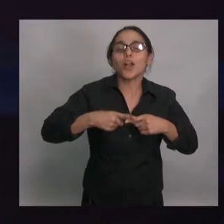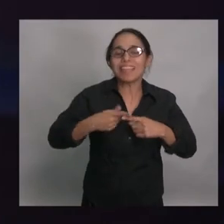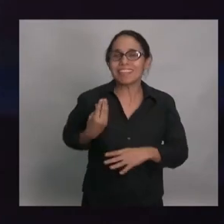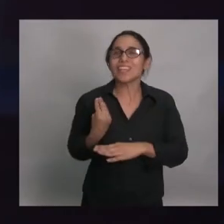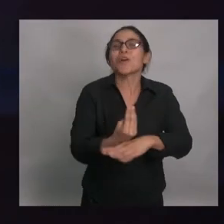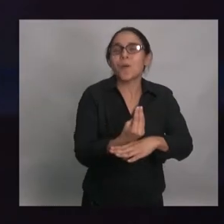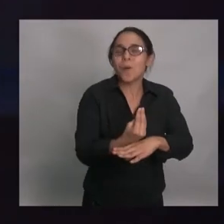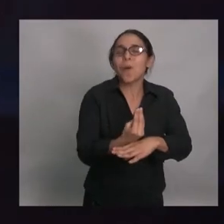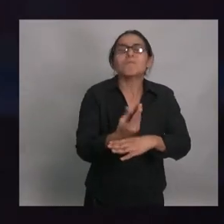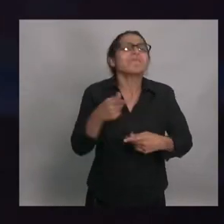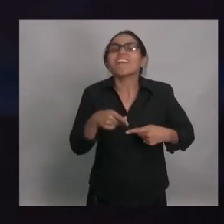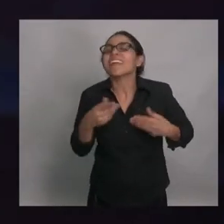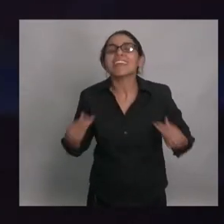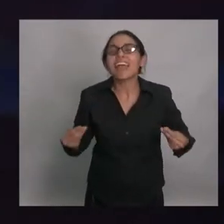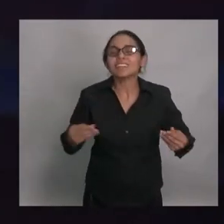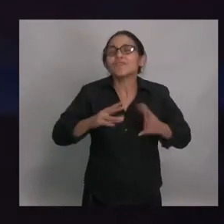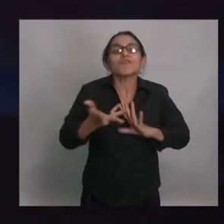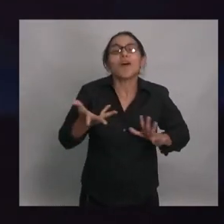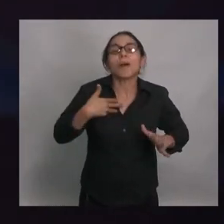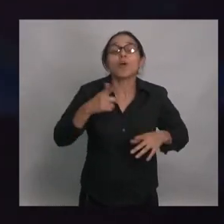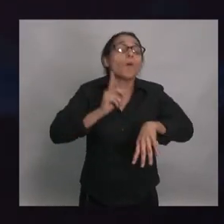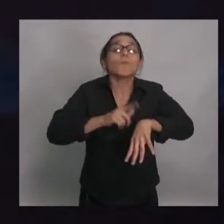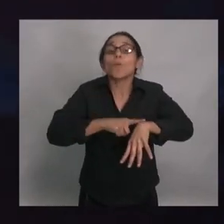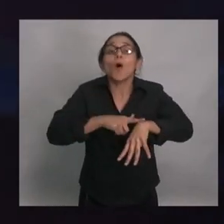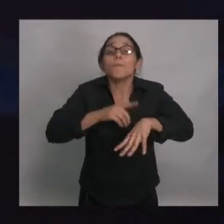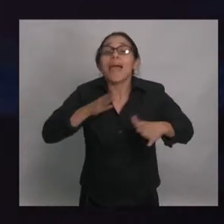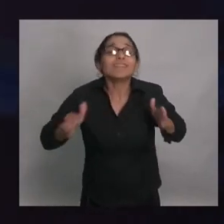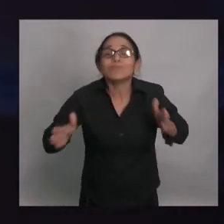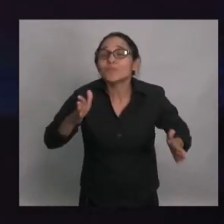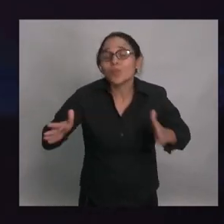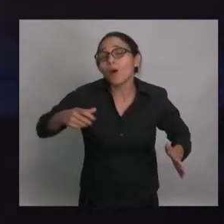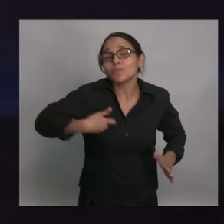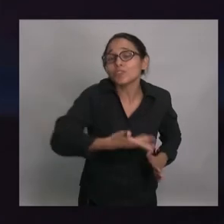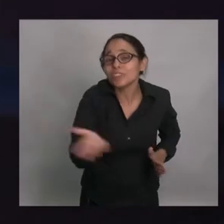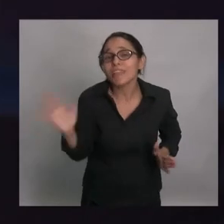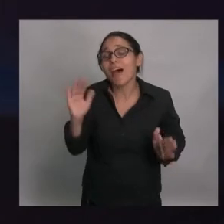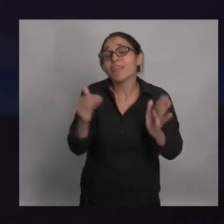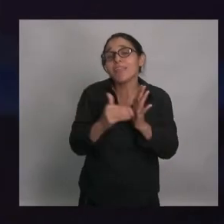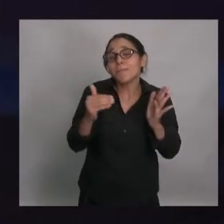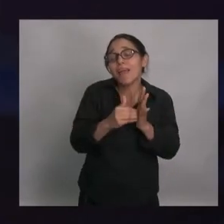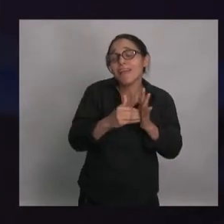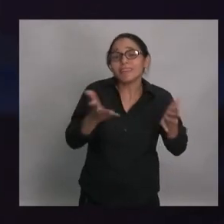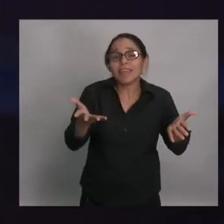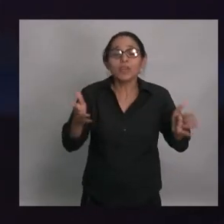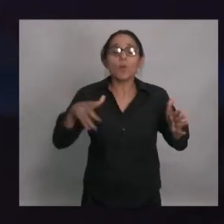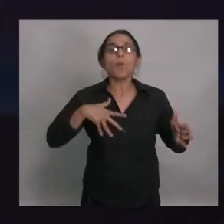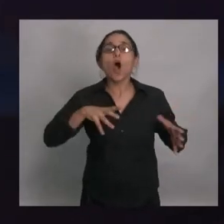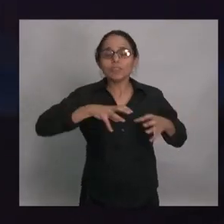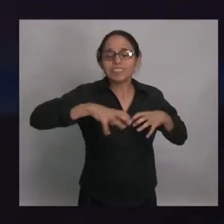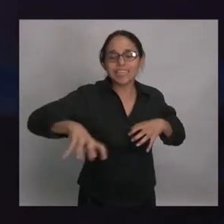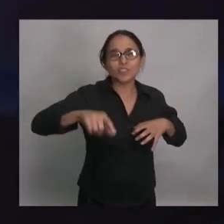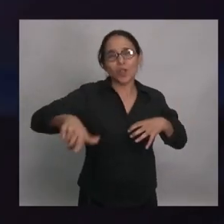de algo en el tiempo y de una sociedad en un momento determinado de un sector de una sociedad